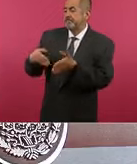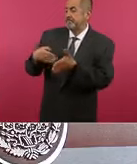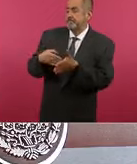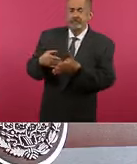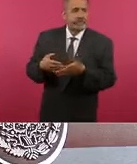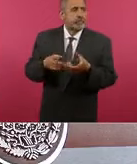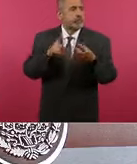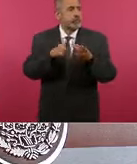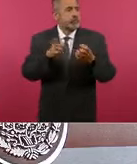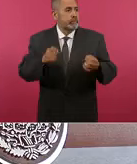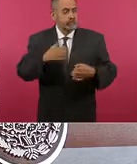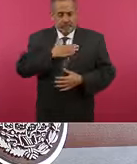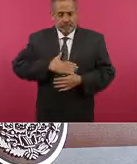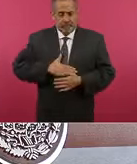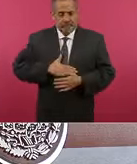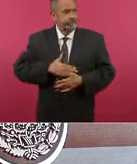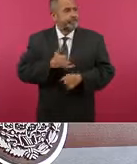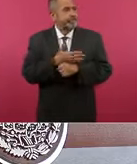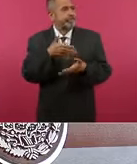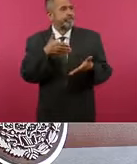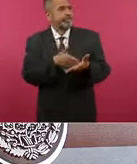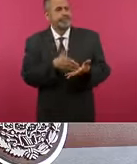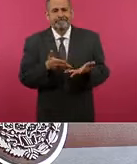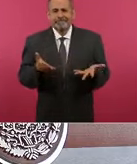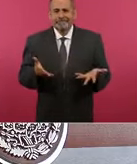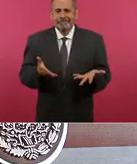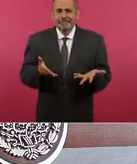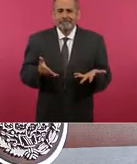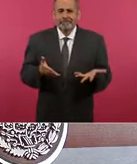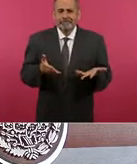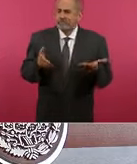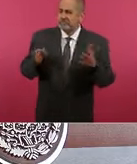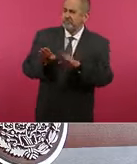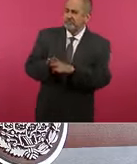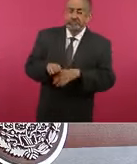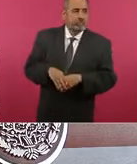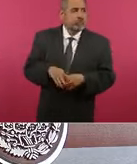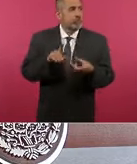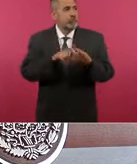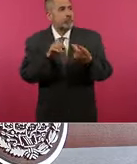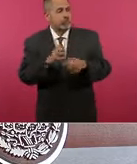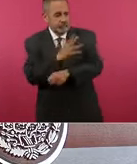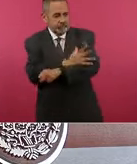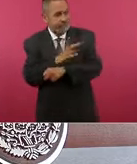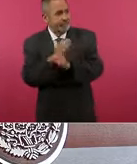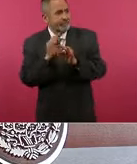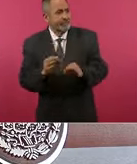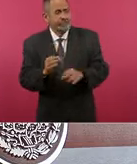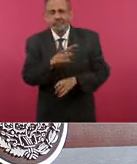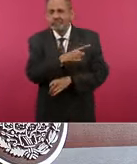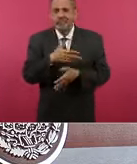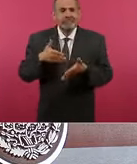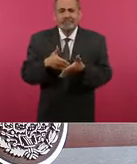que haya justicia, que impiden que haya honestidad en el país,